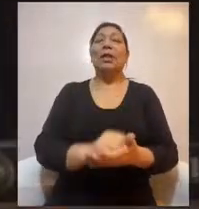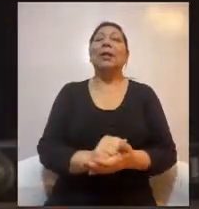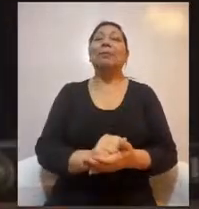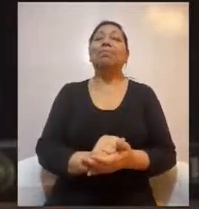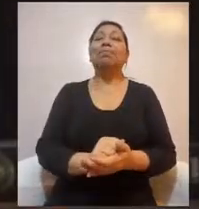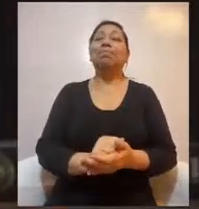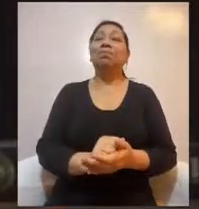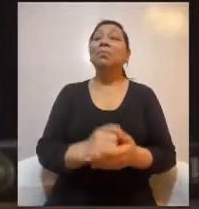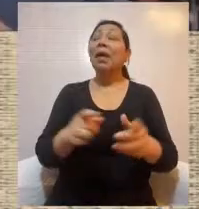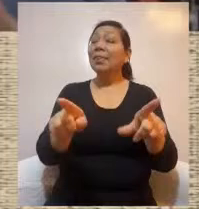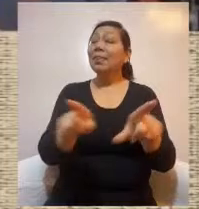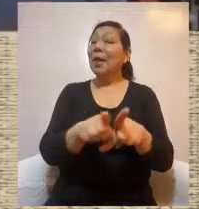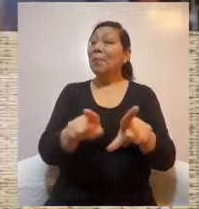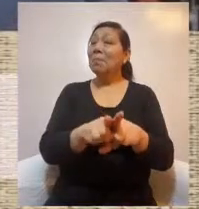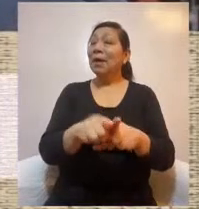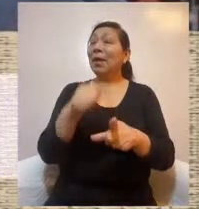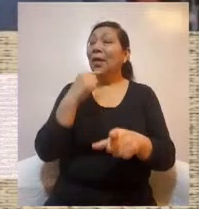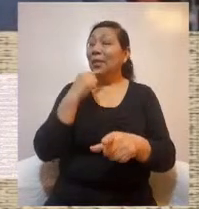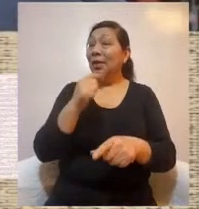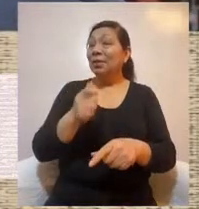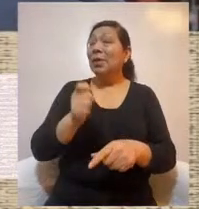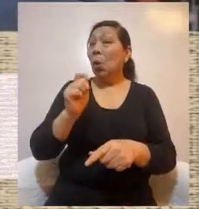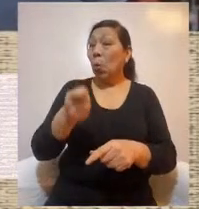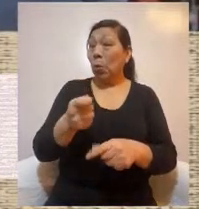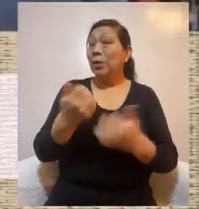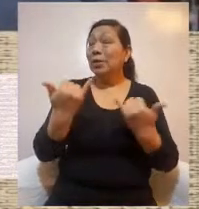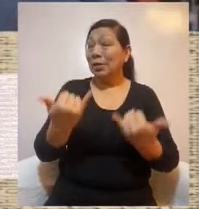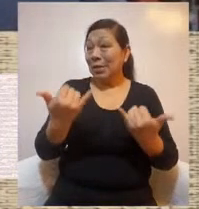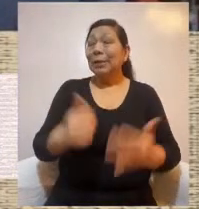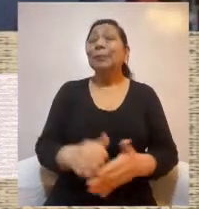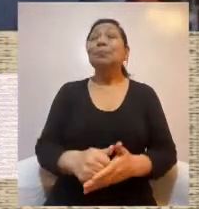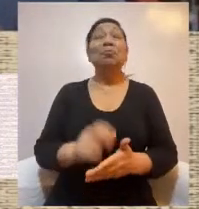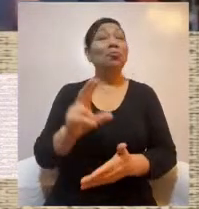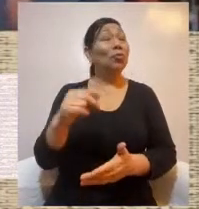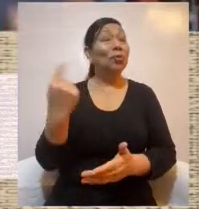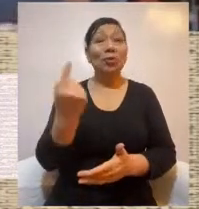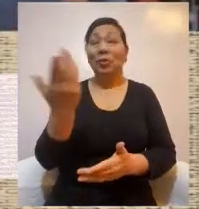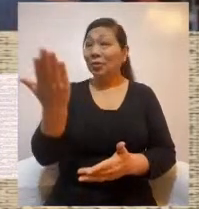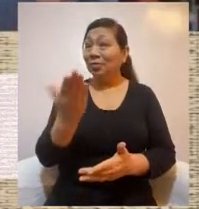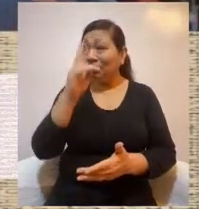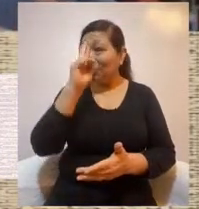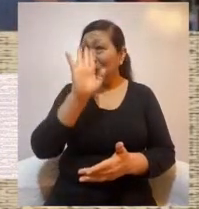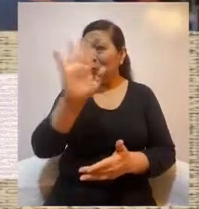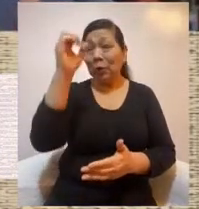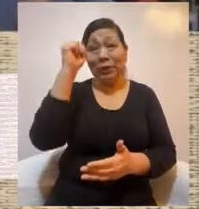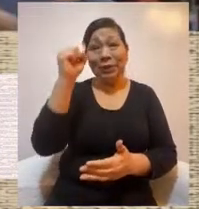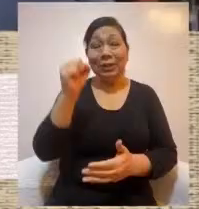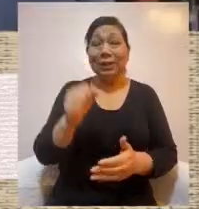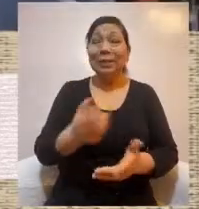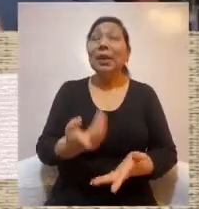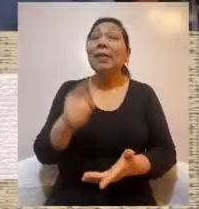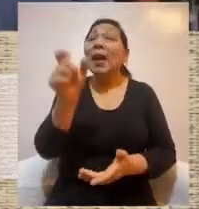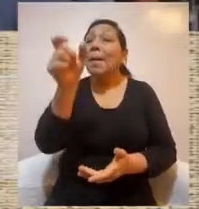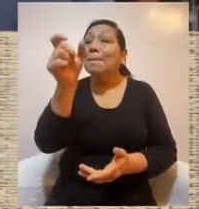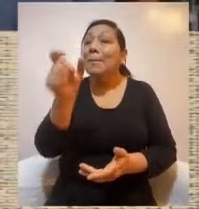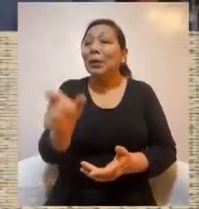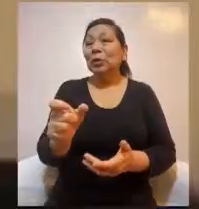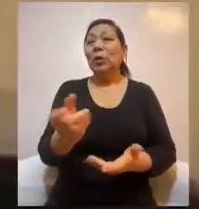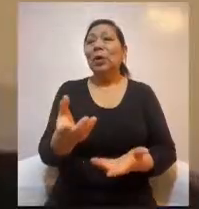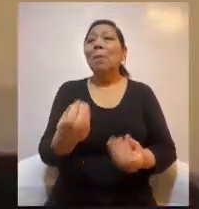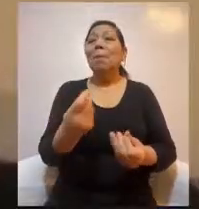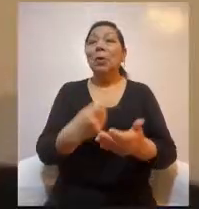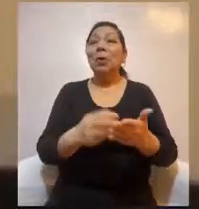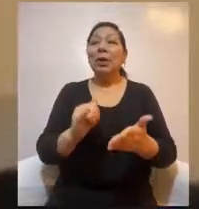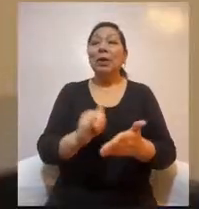¿no? Y también dice el juez de primera instancia de que esto supone no solo una vulneración de los derechos de la recurrente, sino